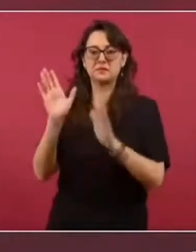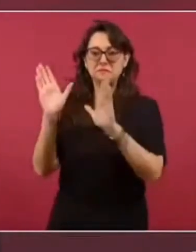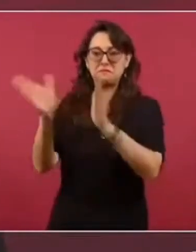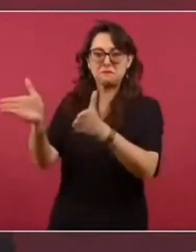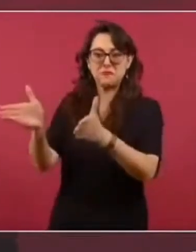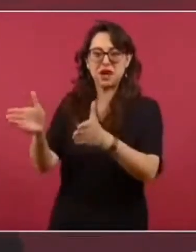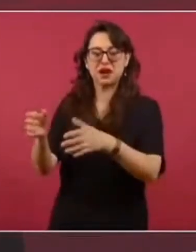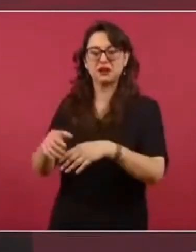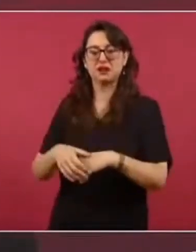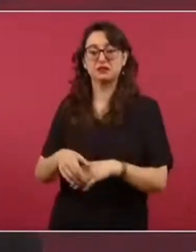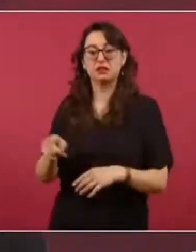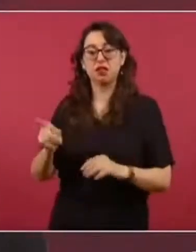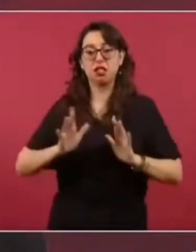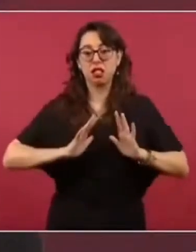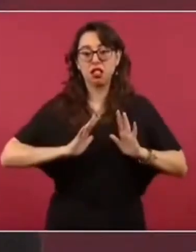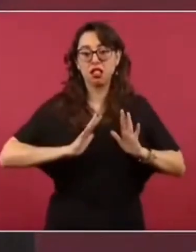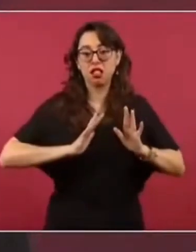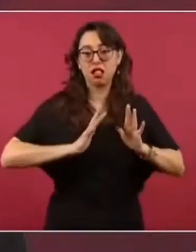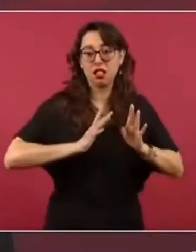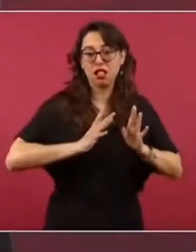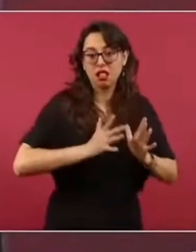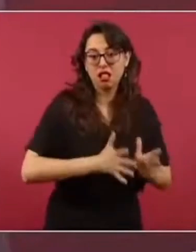Y por eso hay que estar